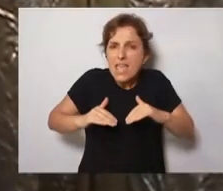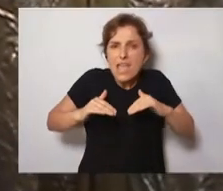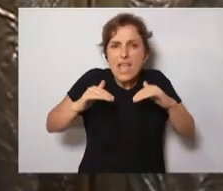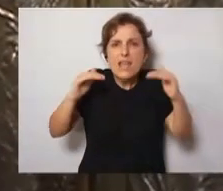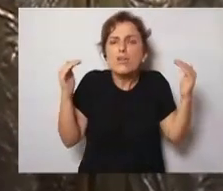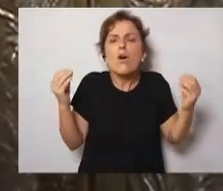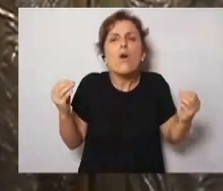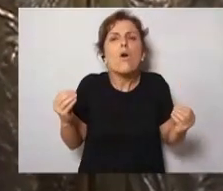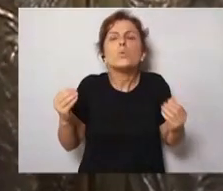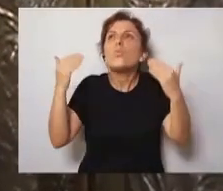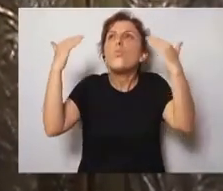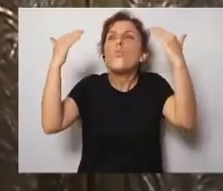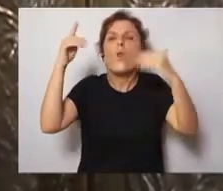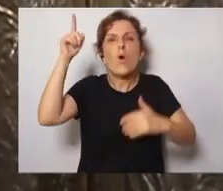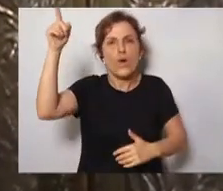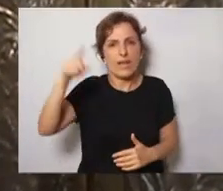y